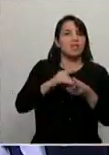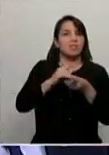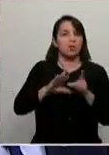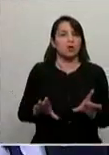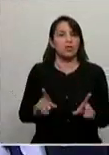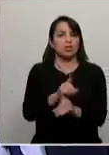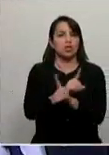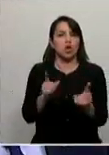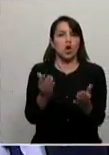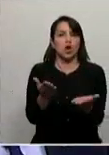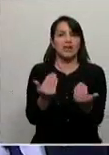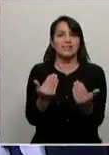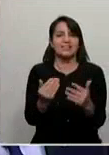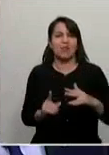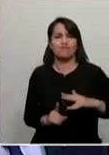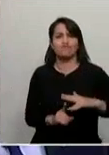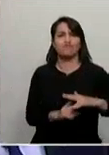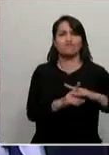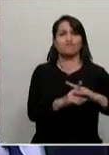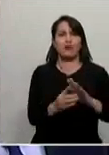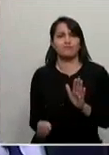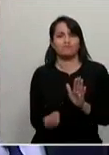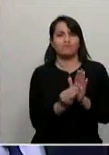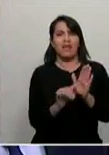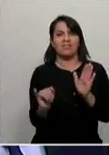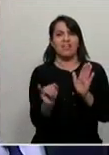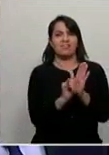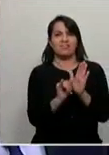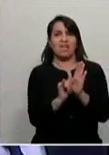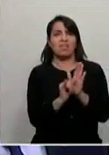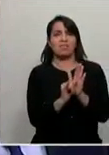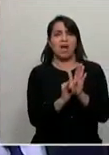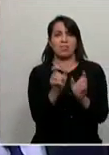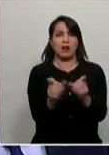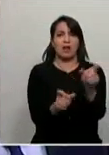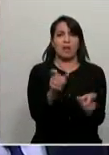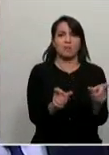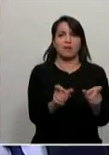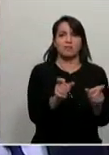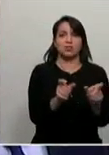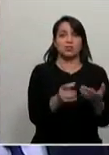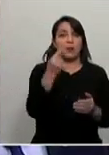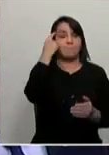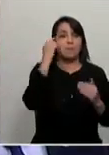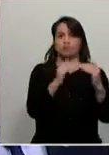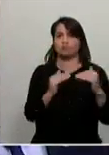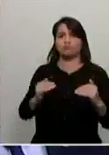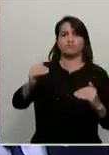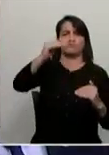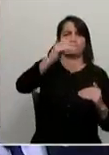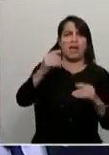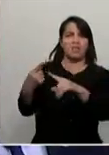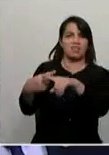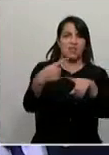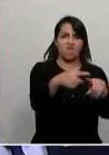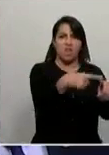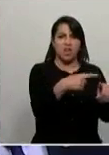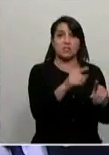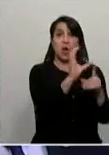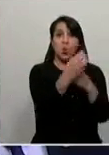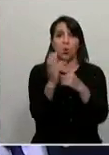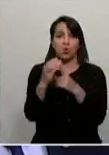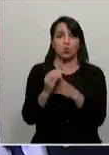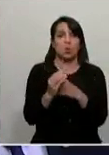¿Cómo están ustedes? Mire, información absolutamente en directo en este minuto. Se está realizando la ceremonia, que en verdad es la